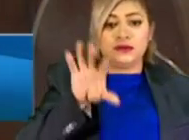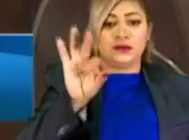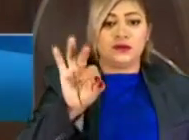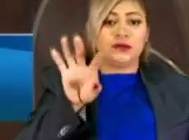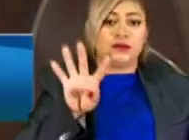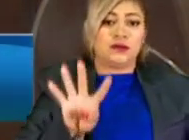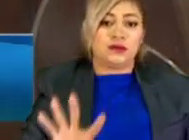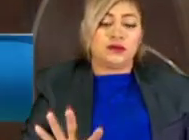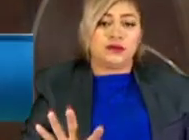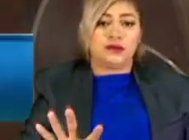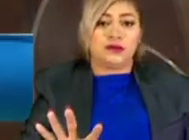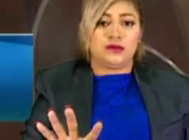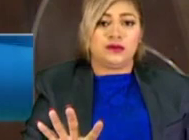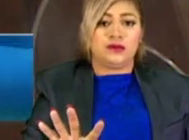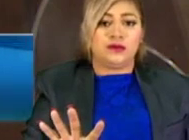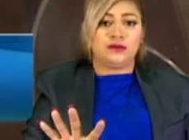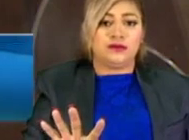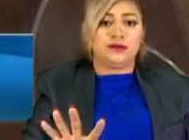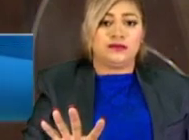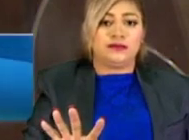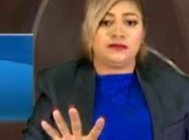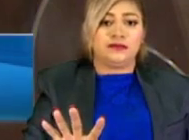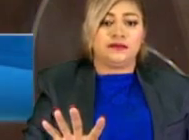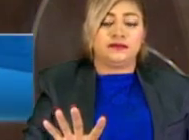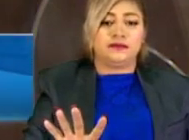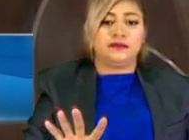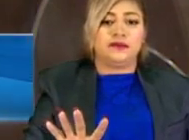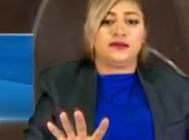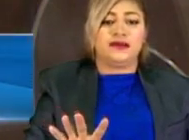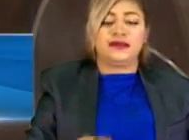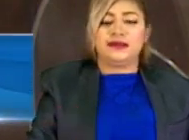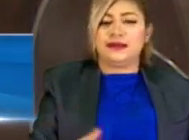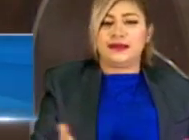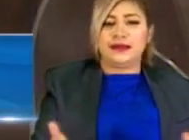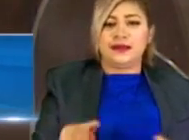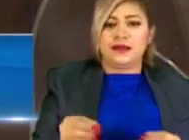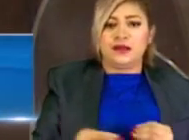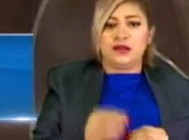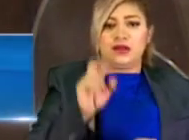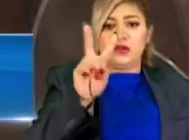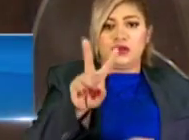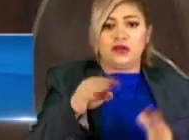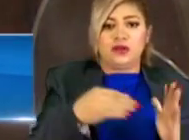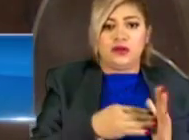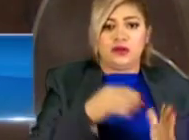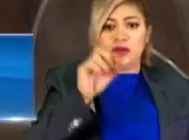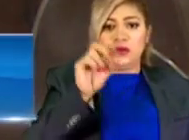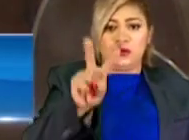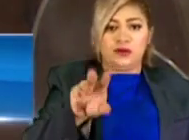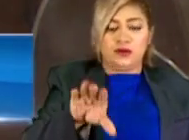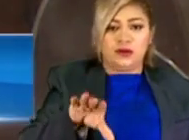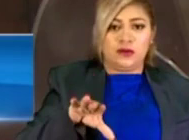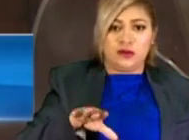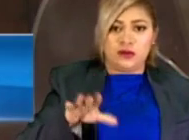2.394 misiones que incluyen 2.200